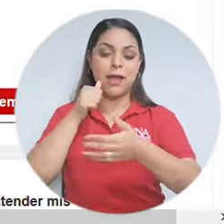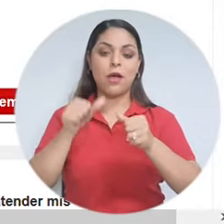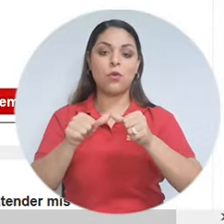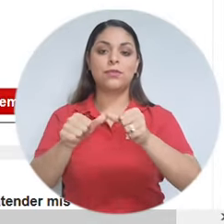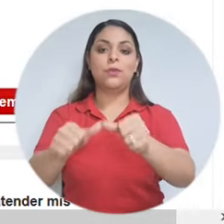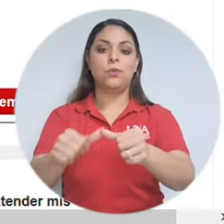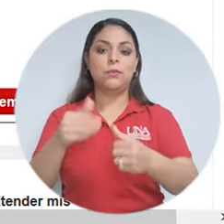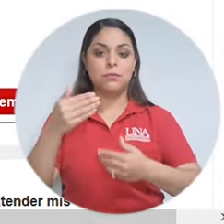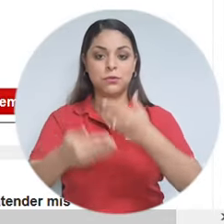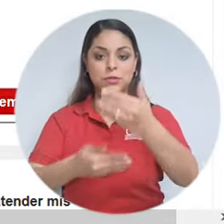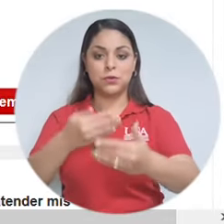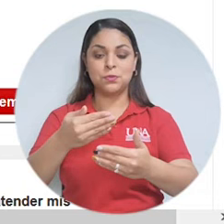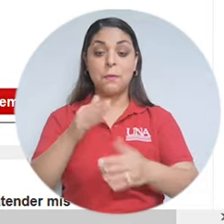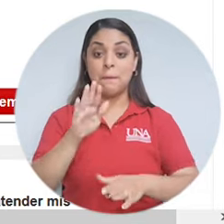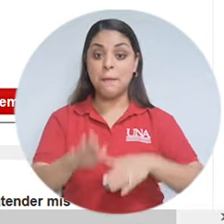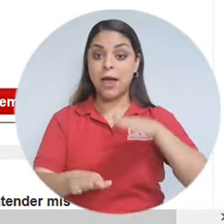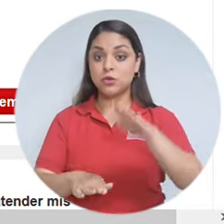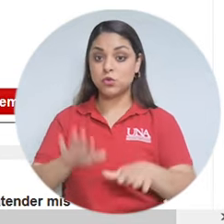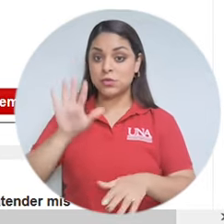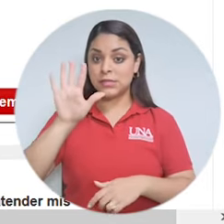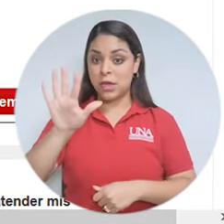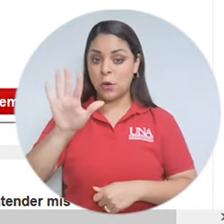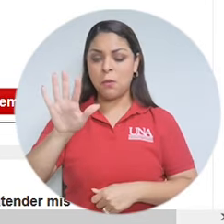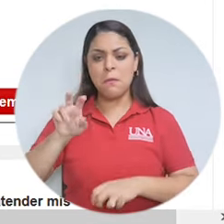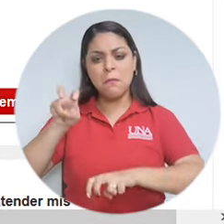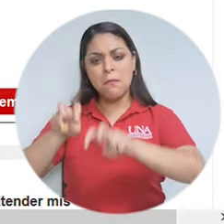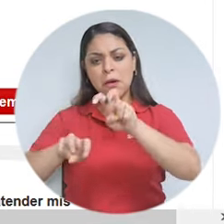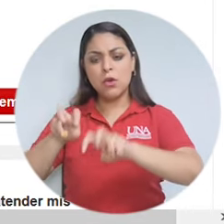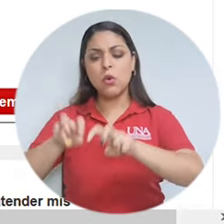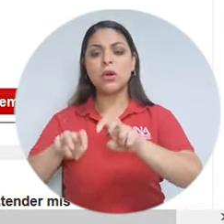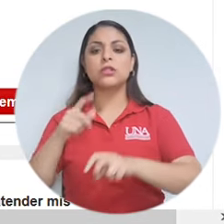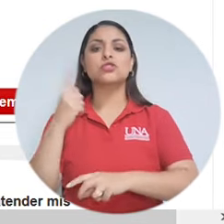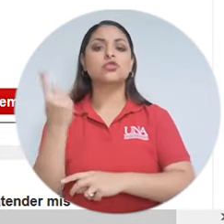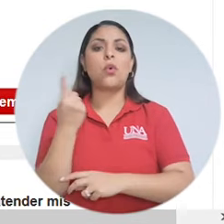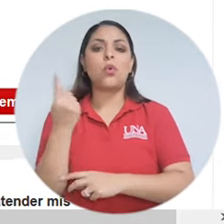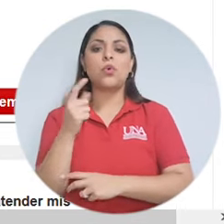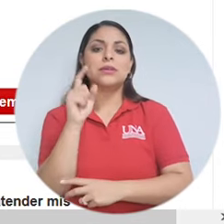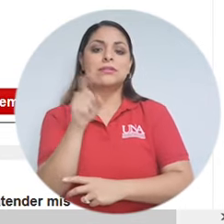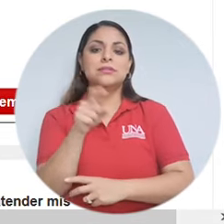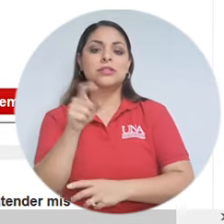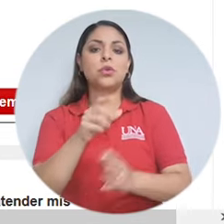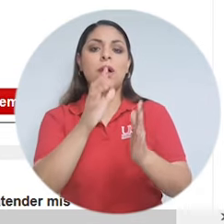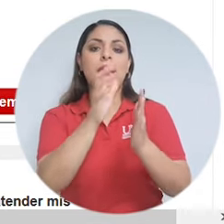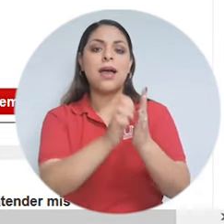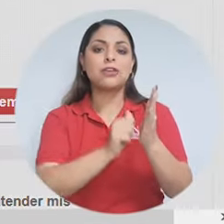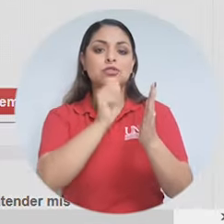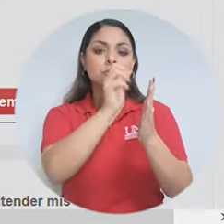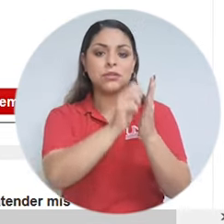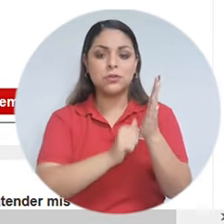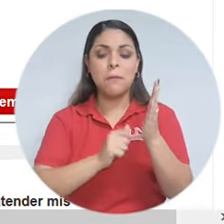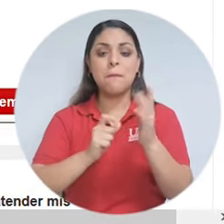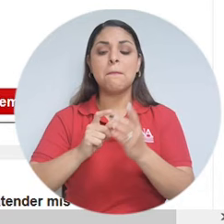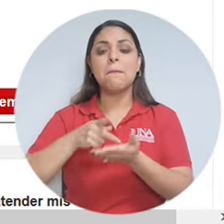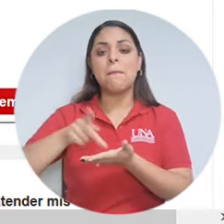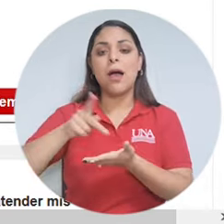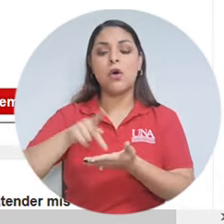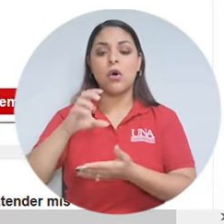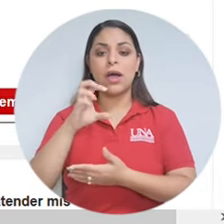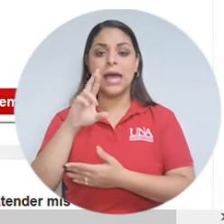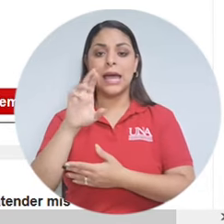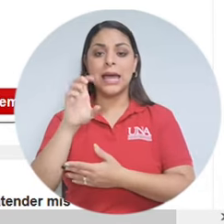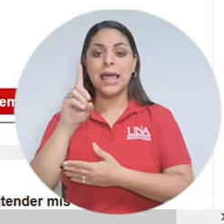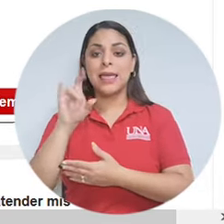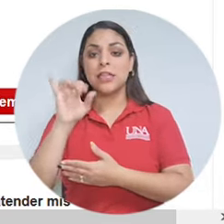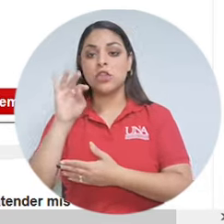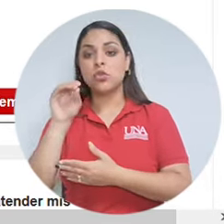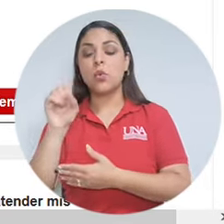Paso 5. Valore si únicamente requiere la exoneración en el pago de los créditos o si ocupa postular